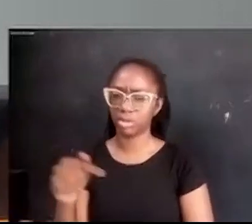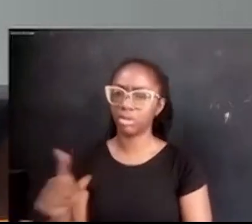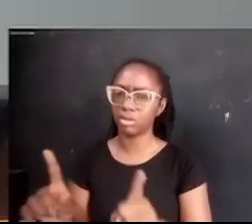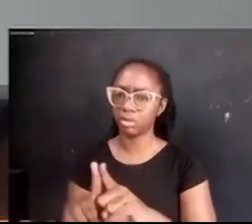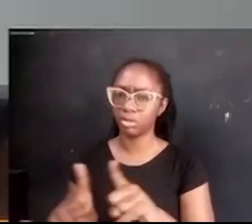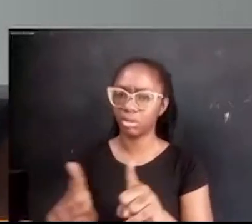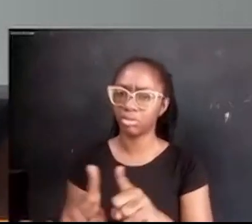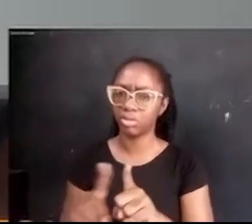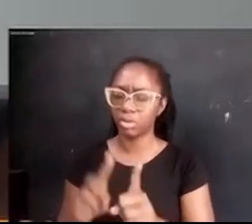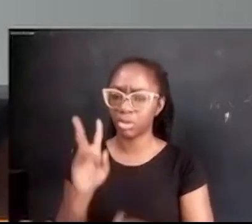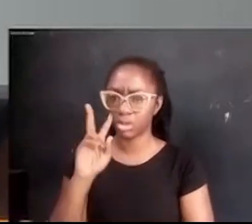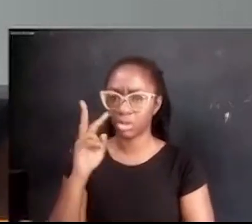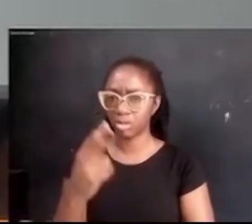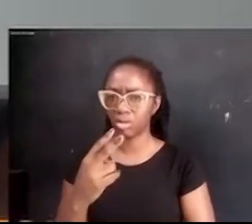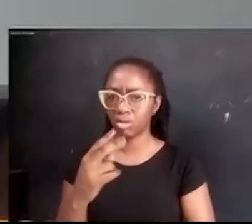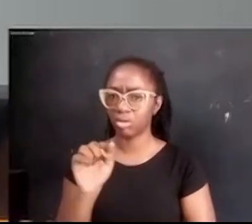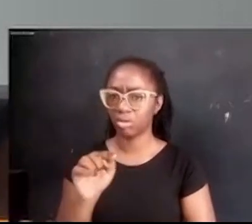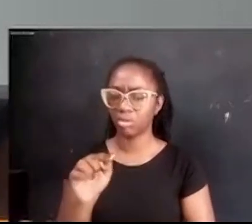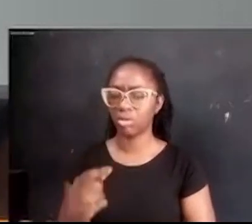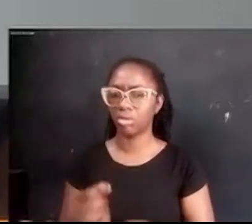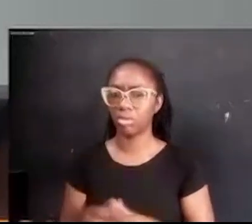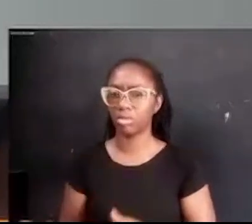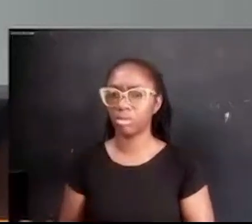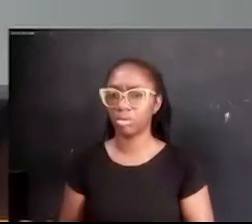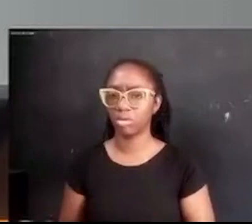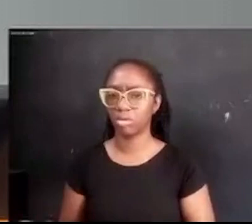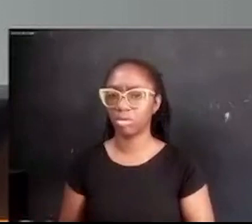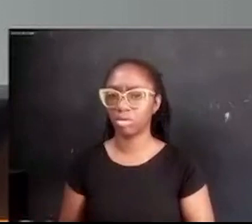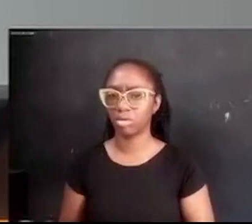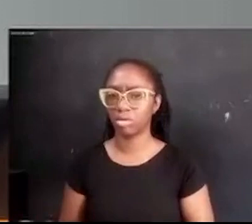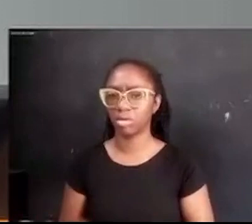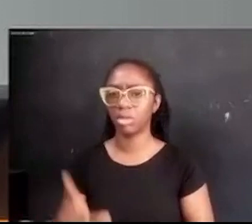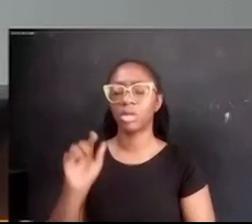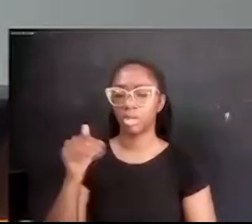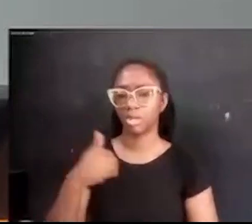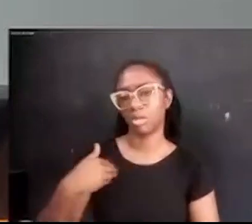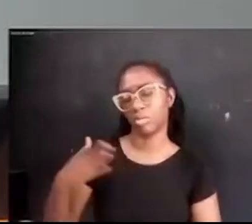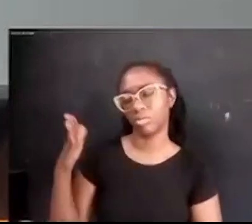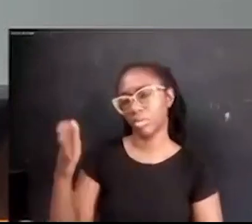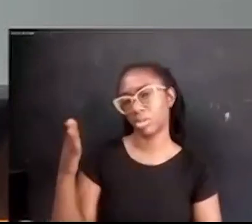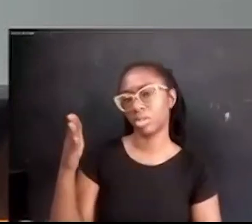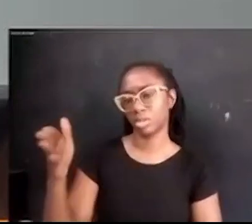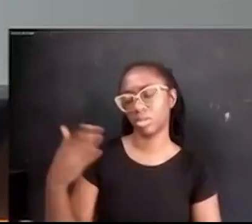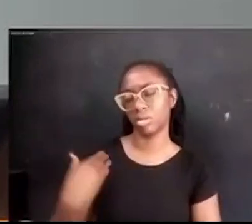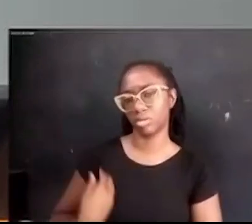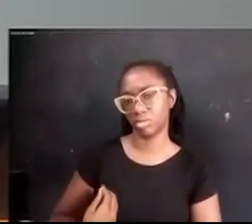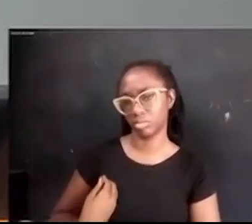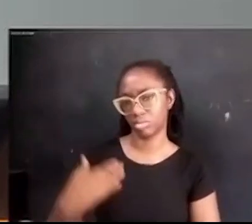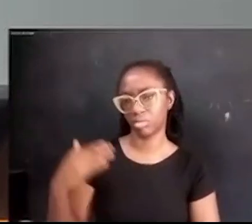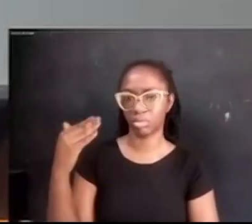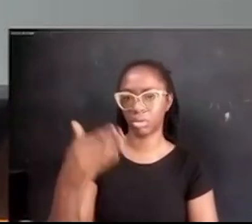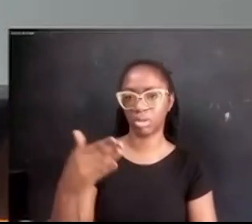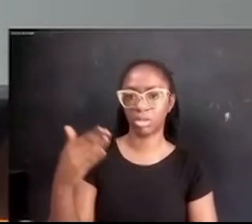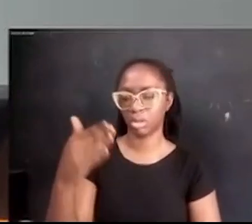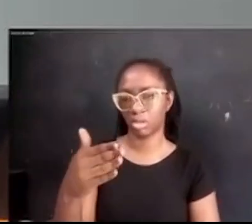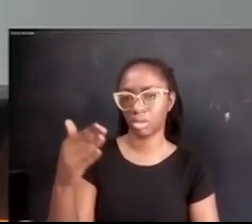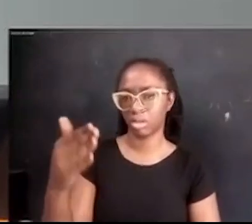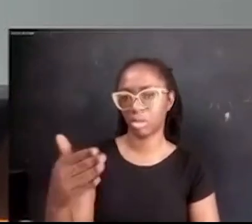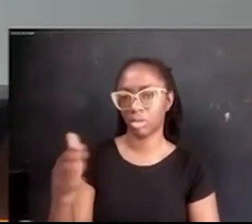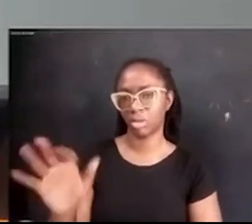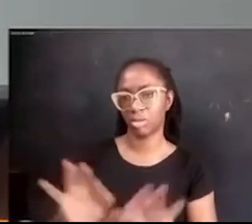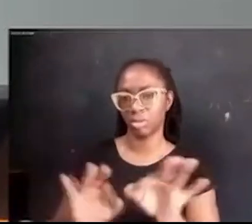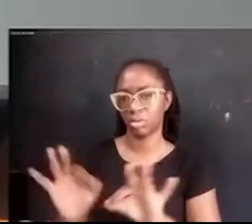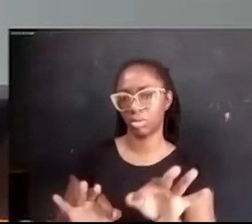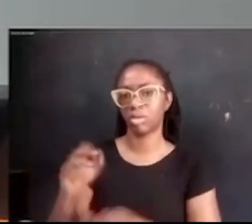asambleas constituyentes de la Revolución Francesa, participó en la aventura de Napoleón